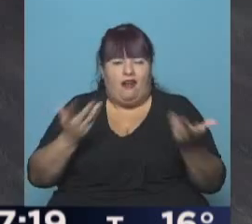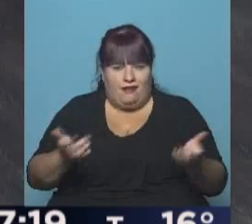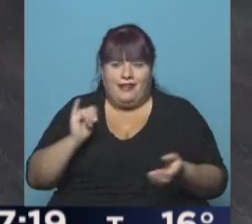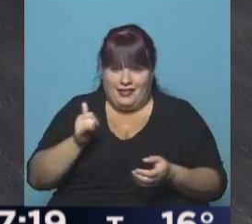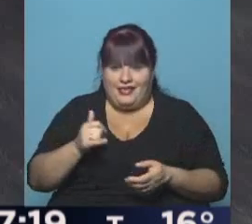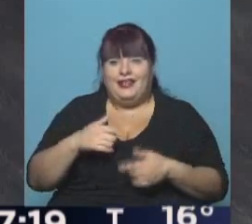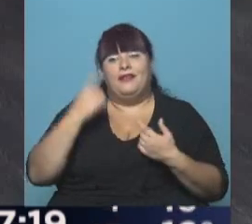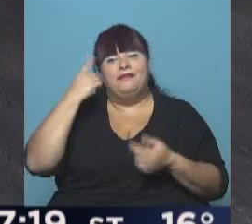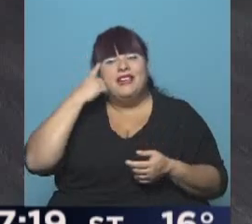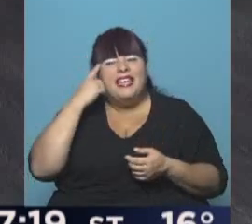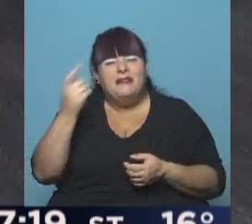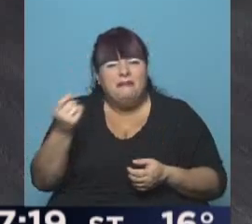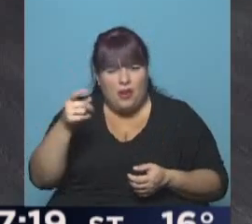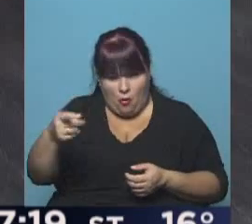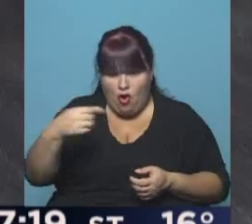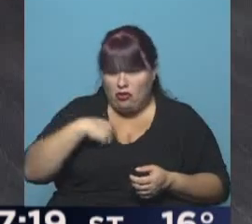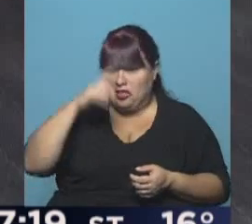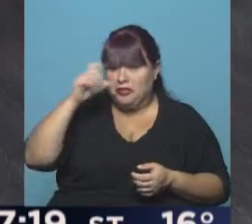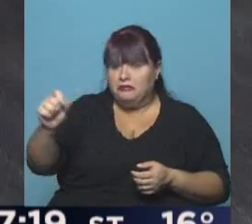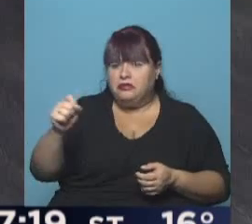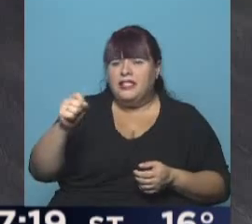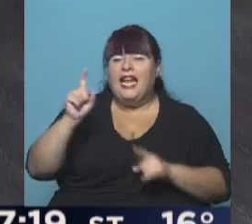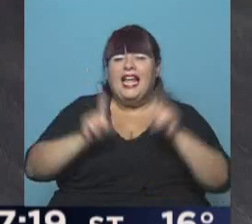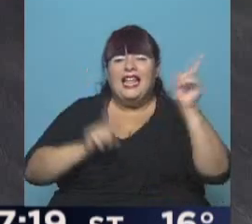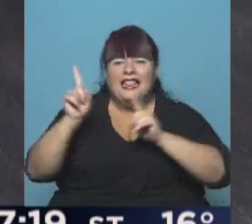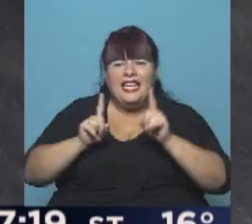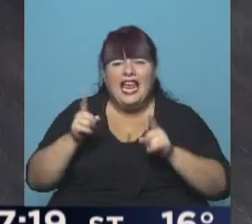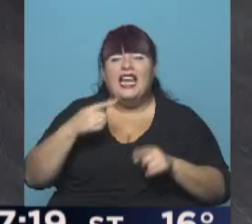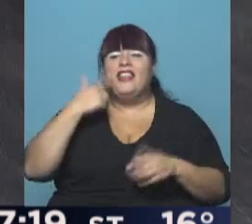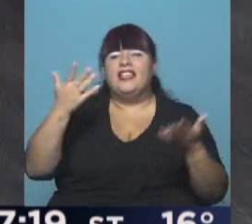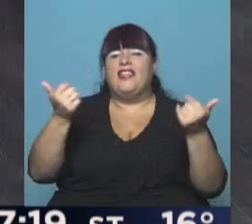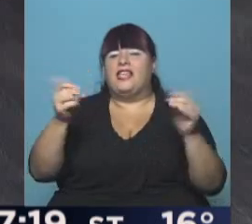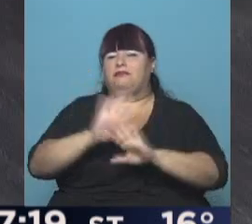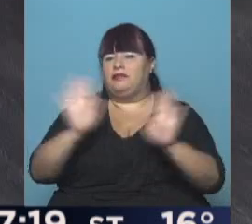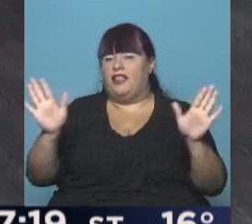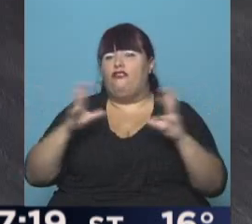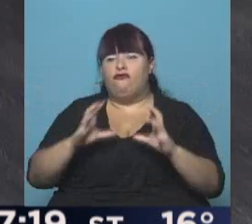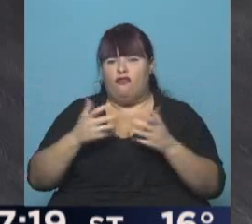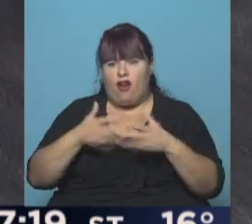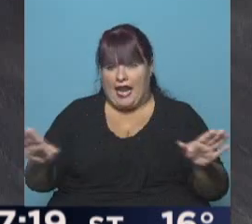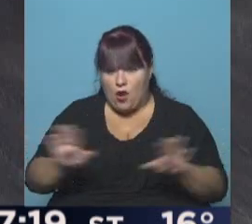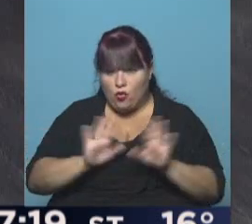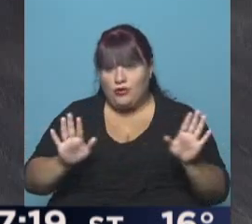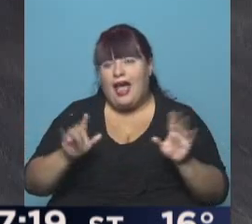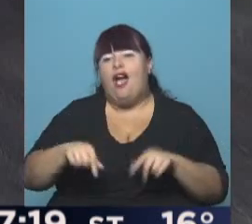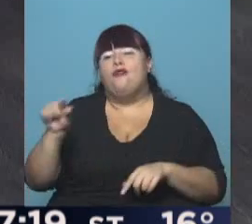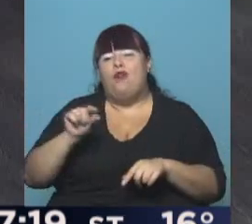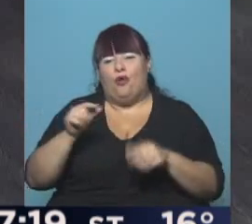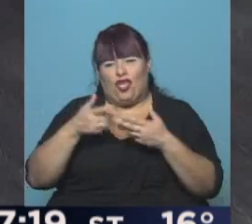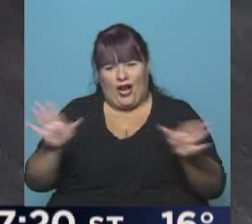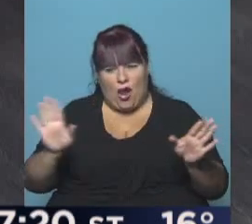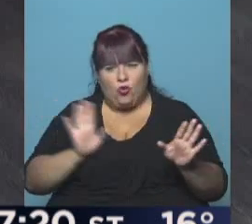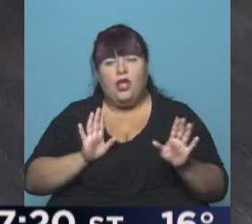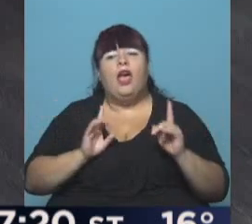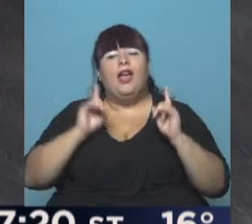¿Quién se iba a imaginar, tanto vos como yo, que Marcelo Tinelli iba a decirle adiós definitivamente al fútbol? Digo, adiós momentáneamente.